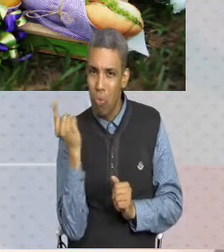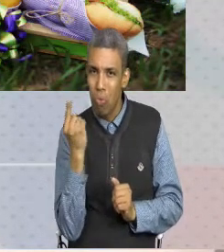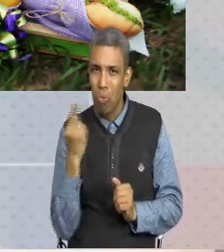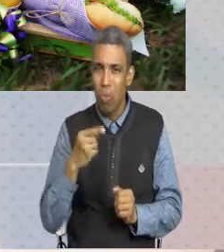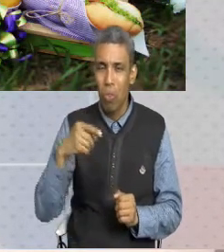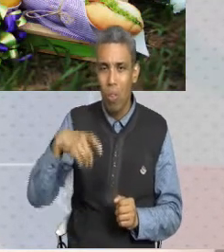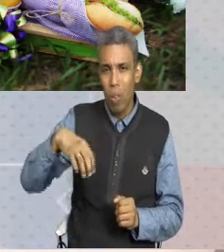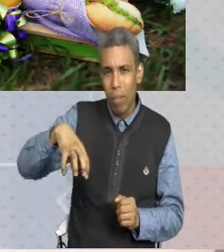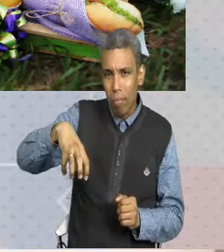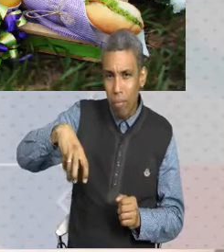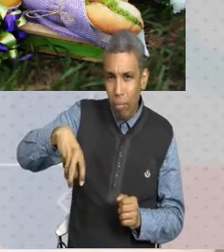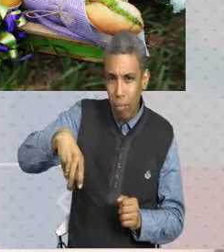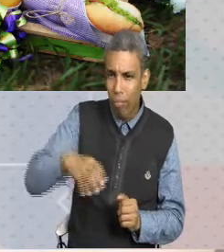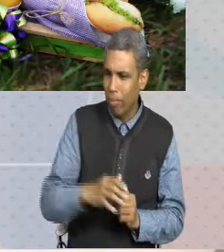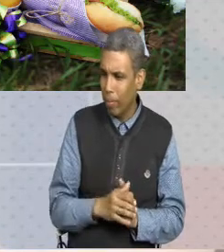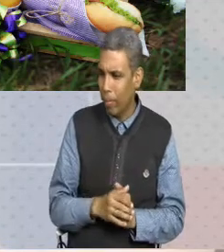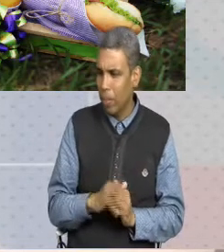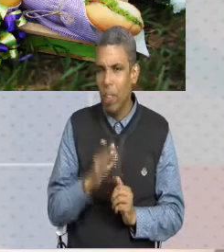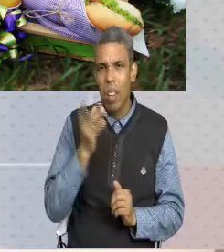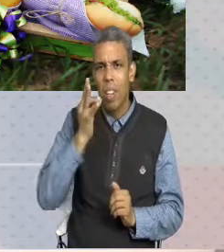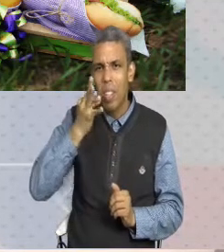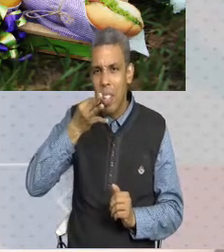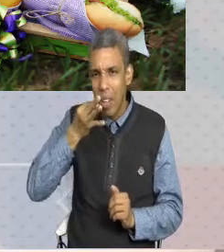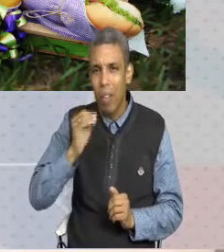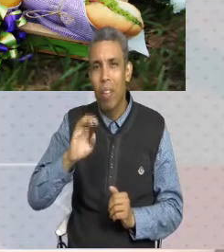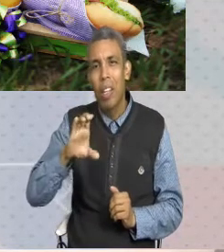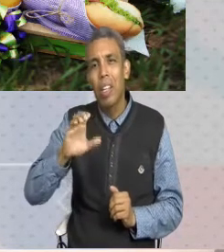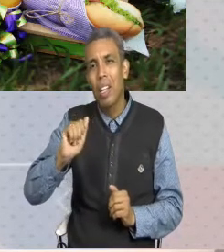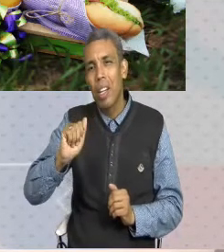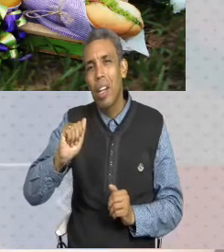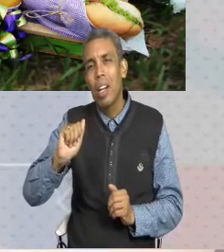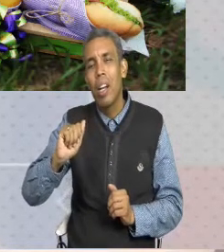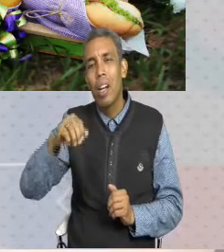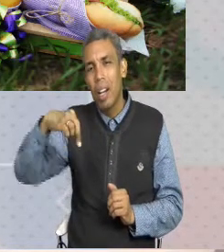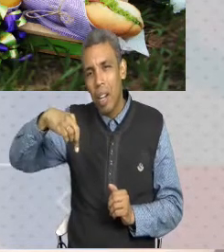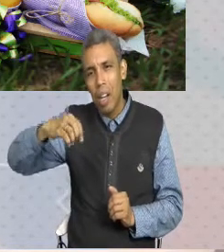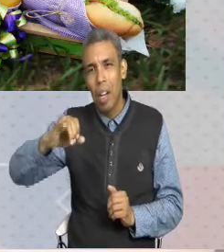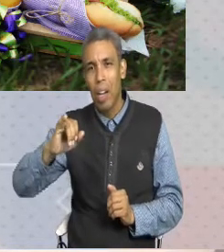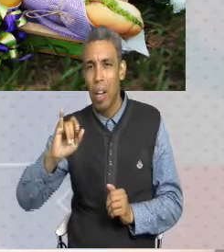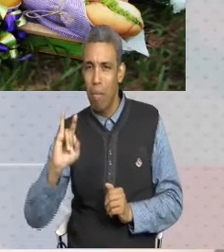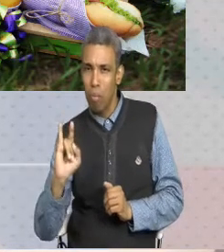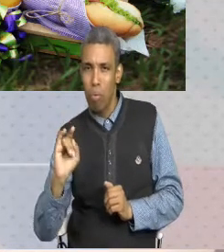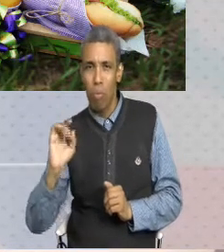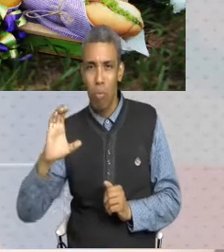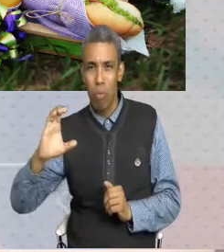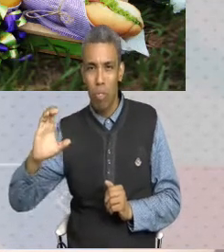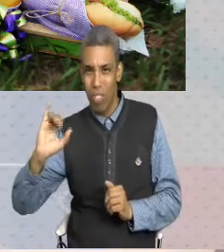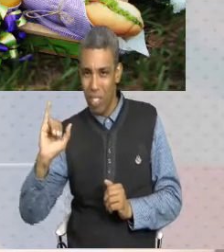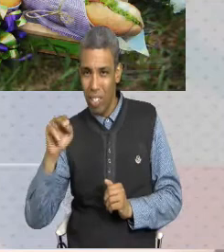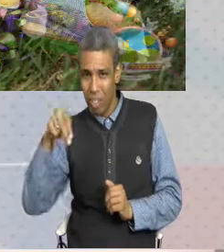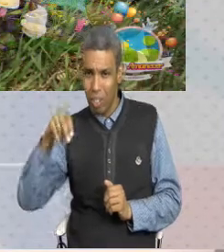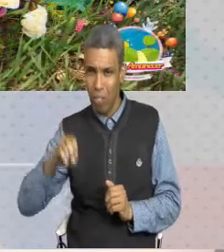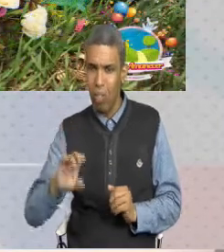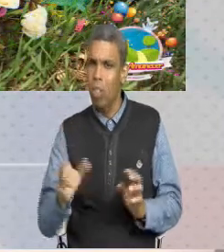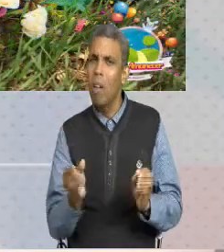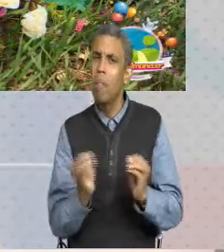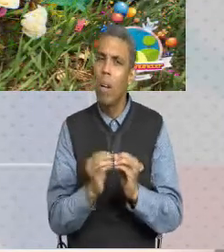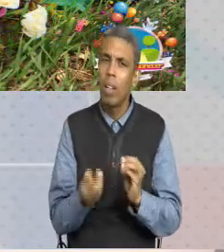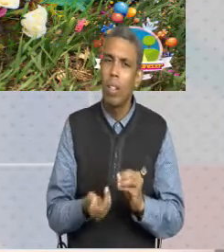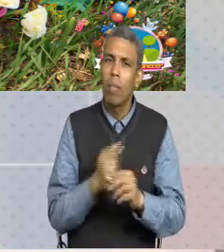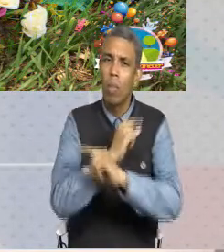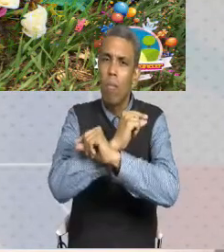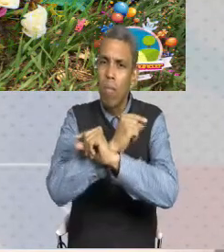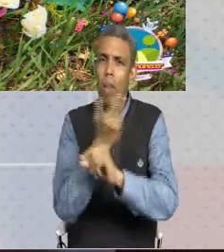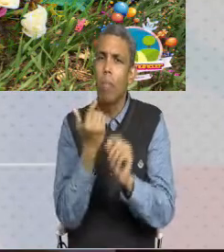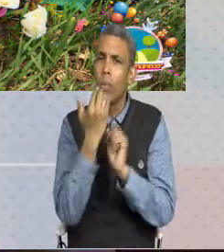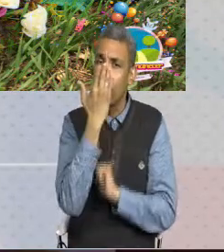El café capuchino. No, tenemos gran variedad para poderle mostrar a todos nuestros televidentes. Andrea, cuéntanos un poco sobre las redes sociales, dónde los encontramos, porque